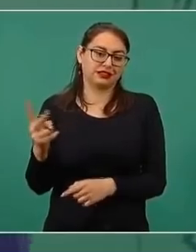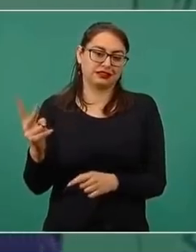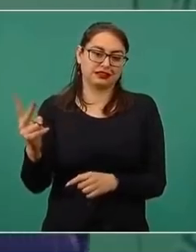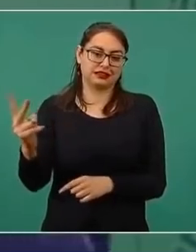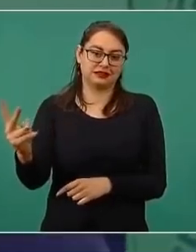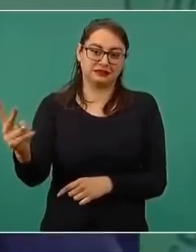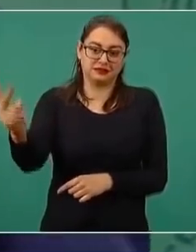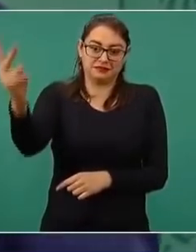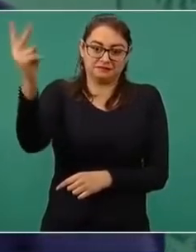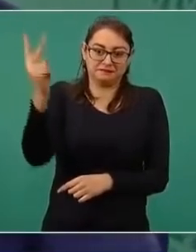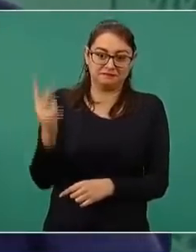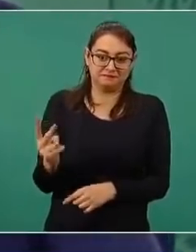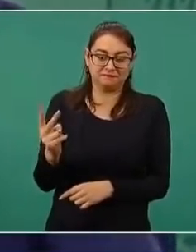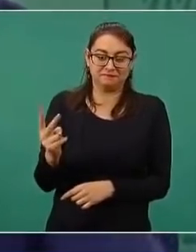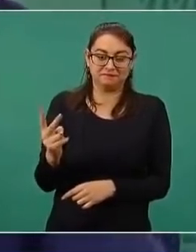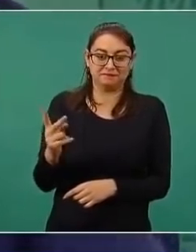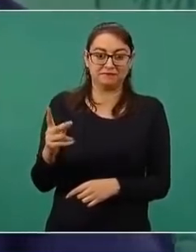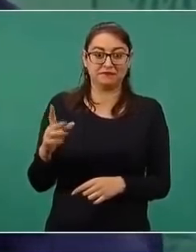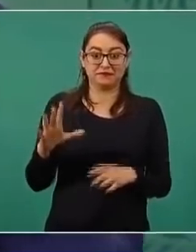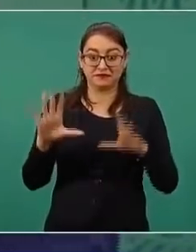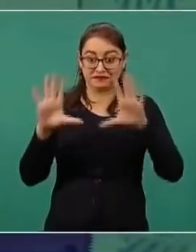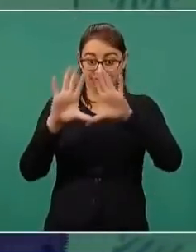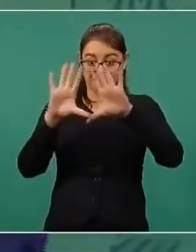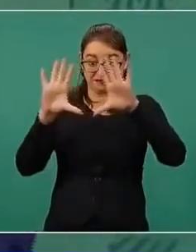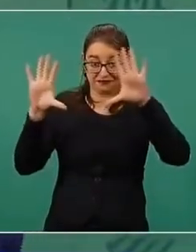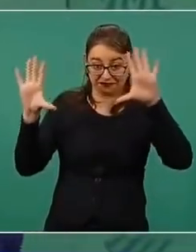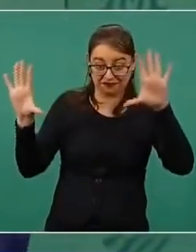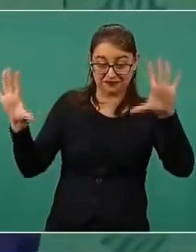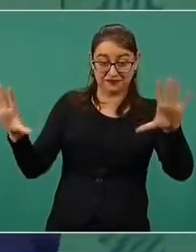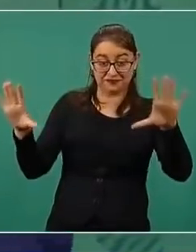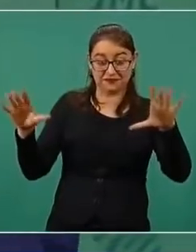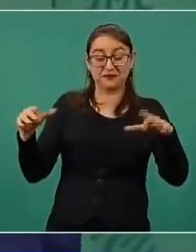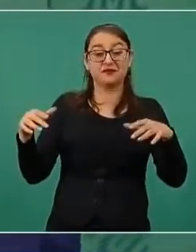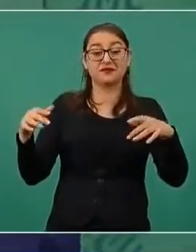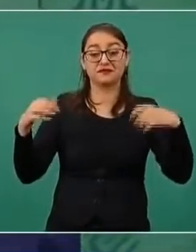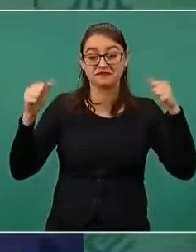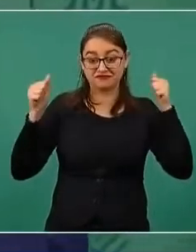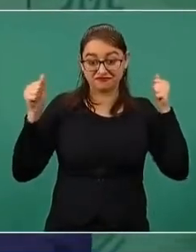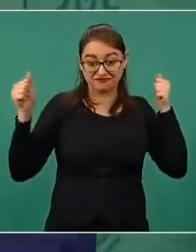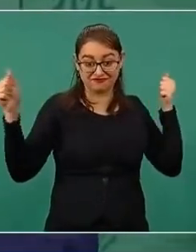y volteo a ver así, veo una lámina, una manta